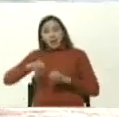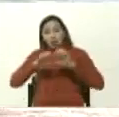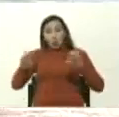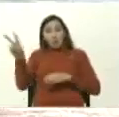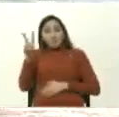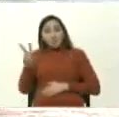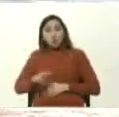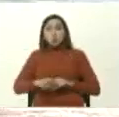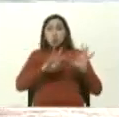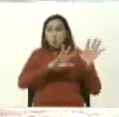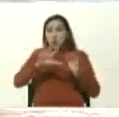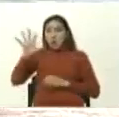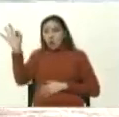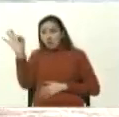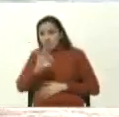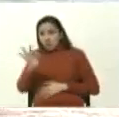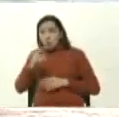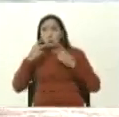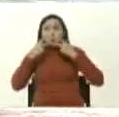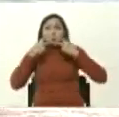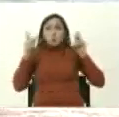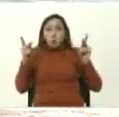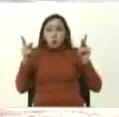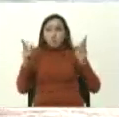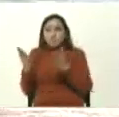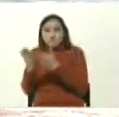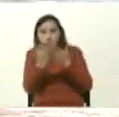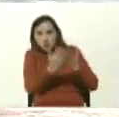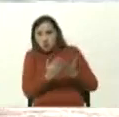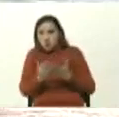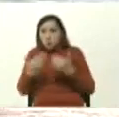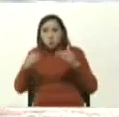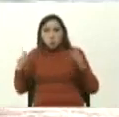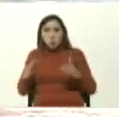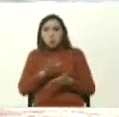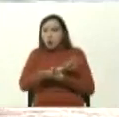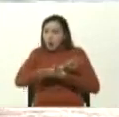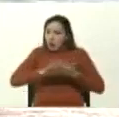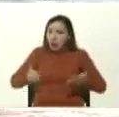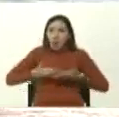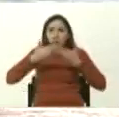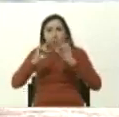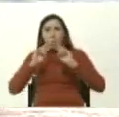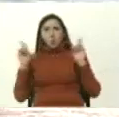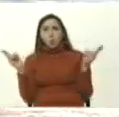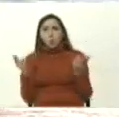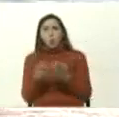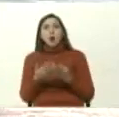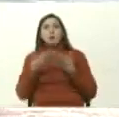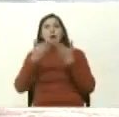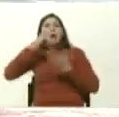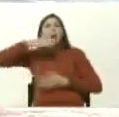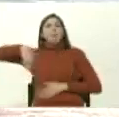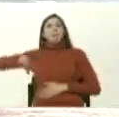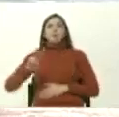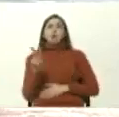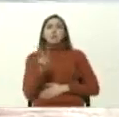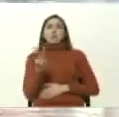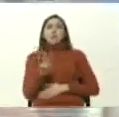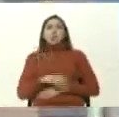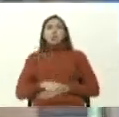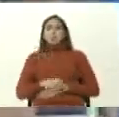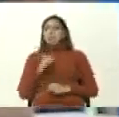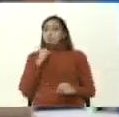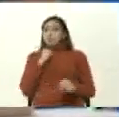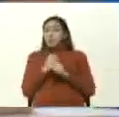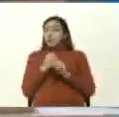del 95%, es pública. Es de acceso universal y gratuito para el pueblo venezolano. Pero trabajamos